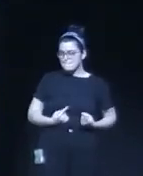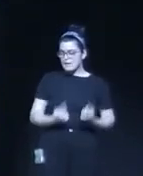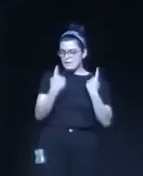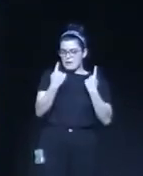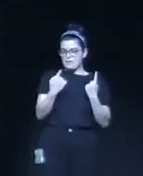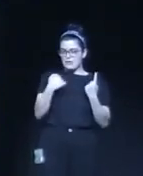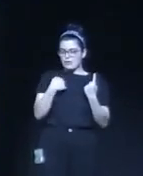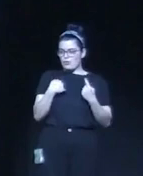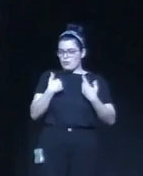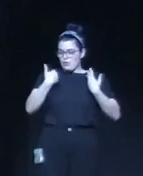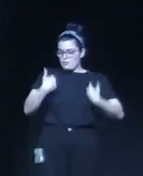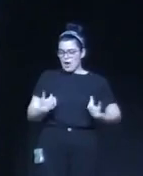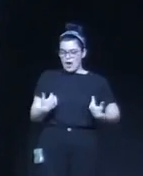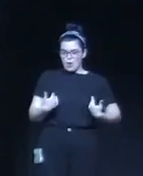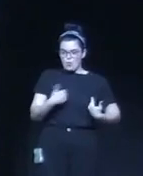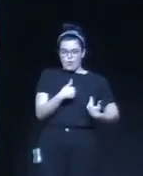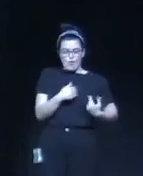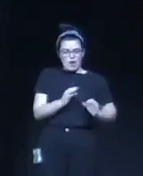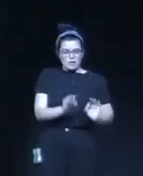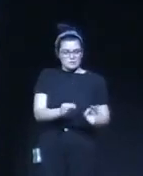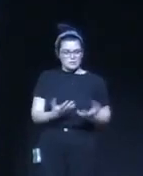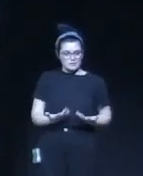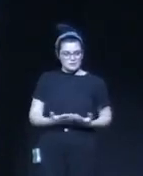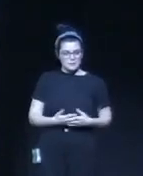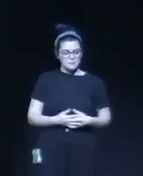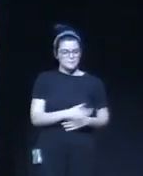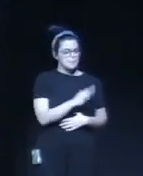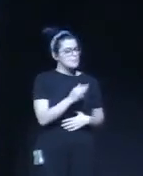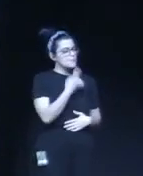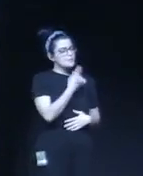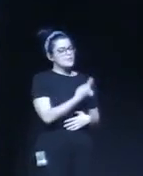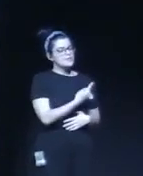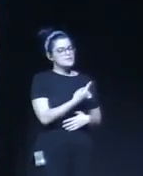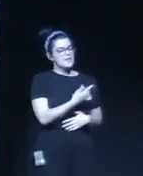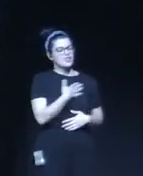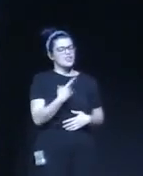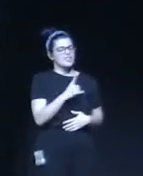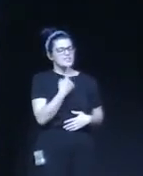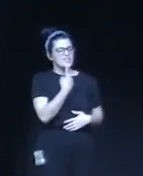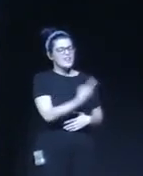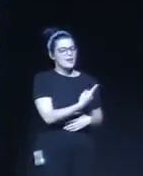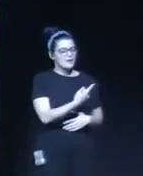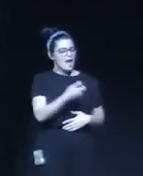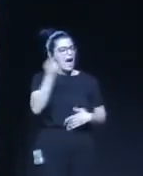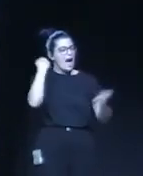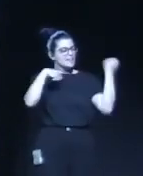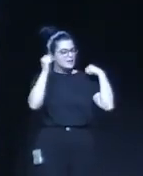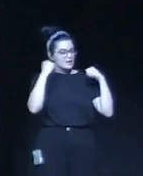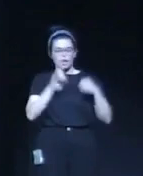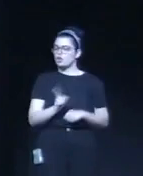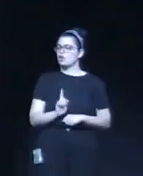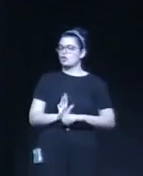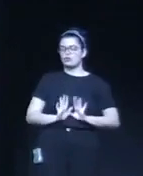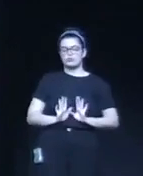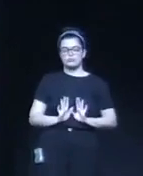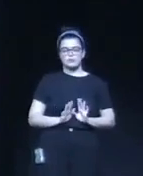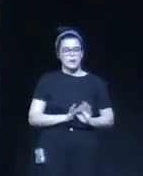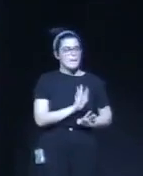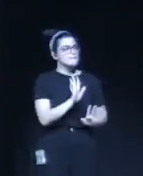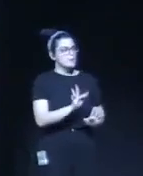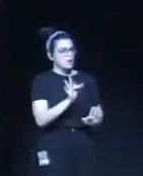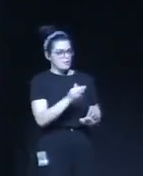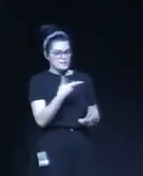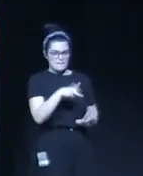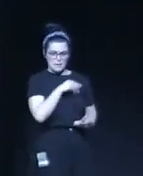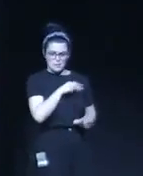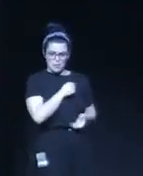me presto para una cosa de estas. ¿Me dices que no te gusta que te llamen actriz? No. Pero, no, ojo, porque... que te han dado varios